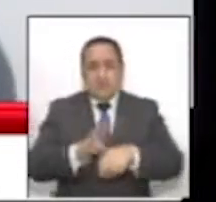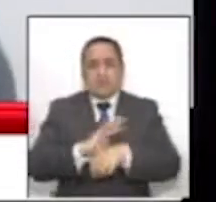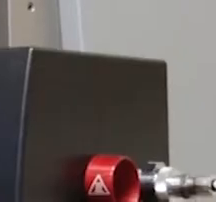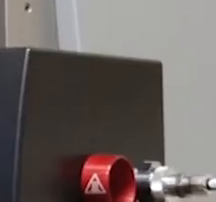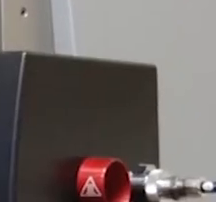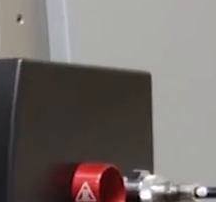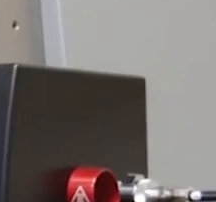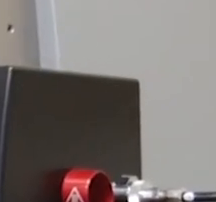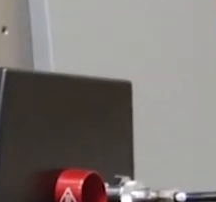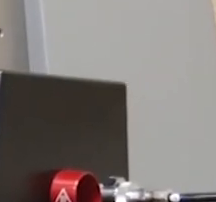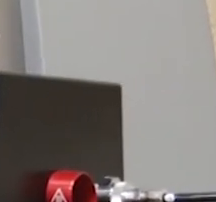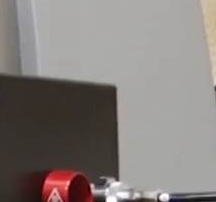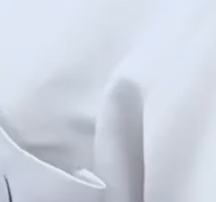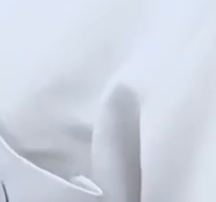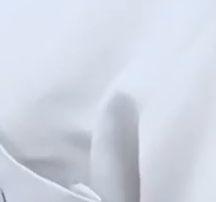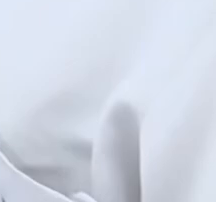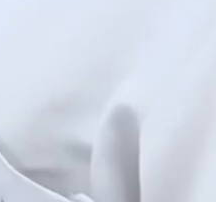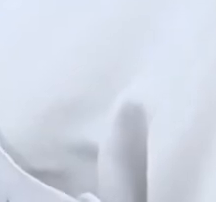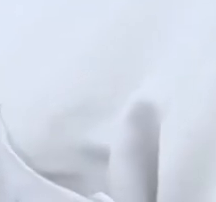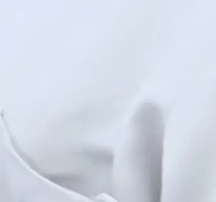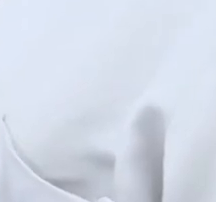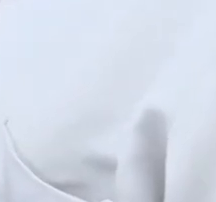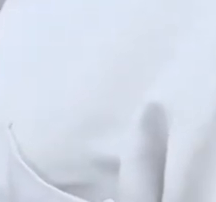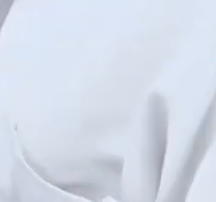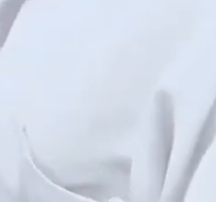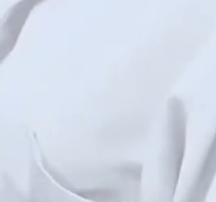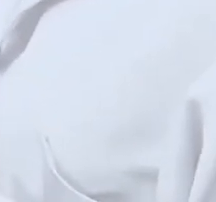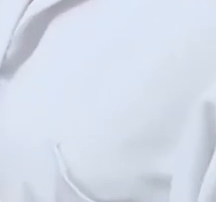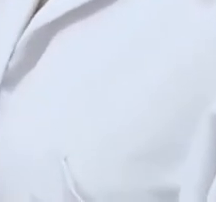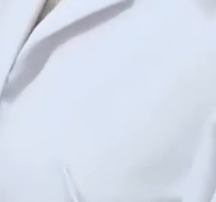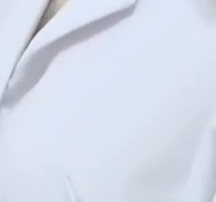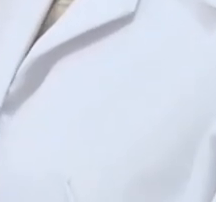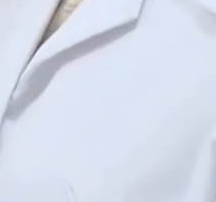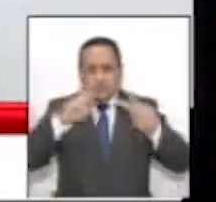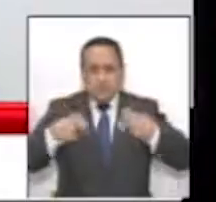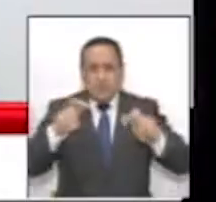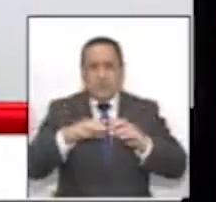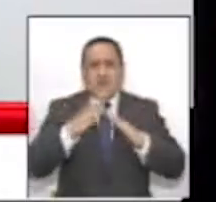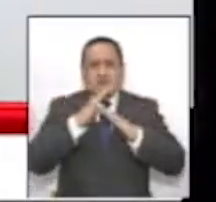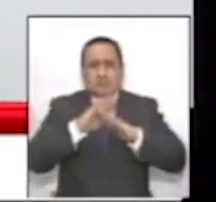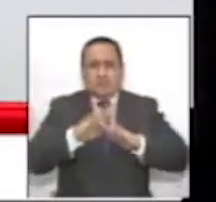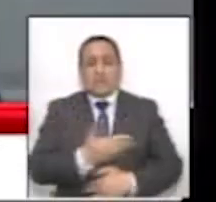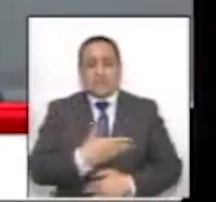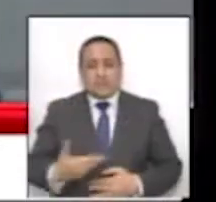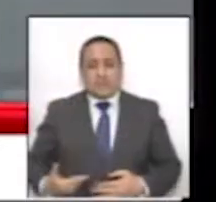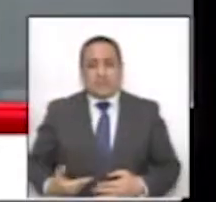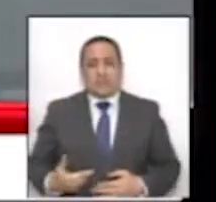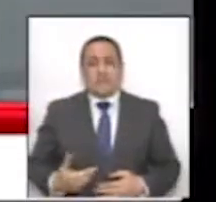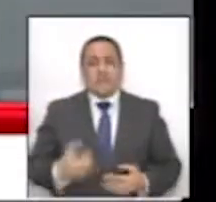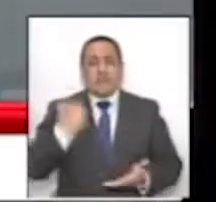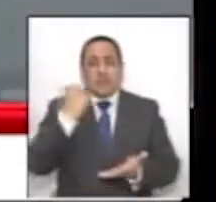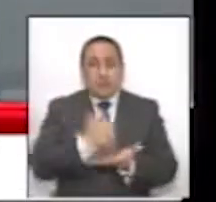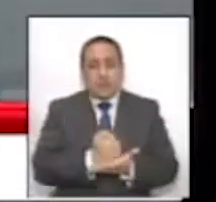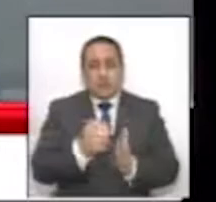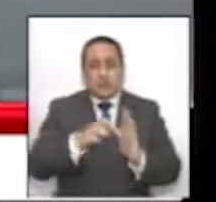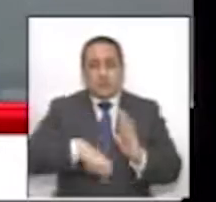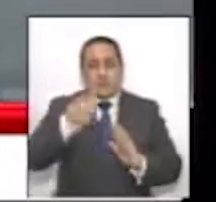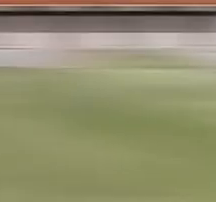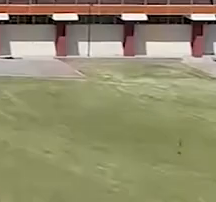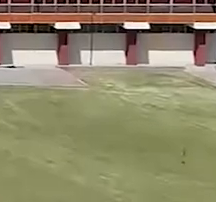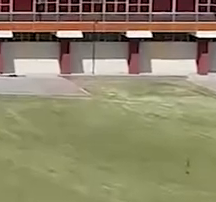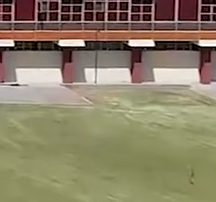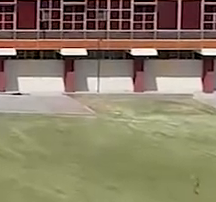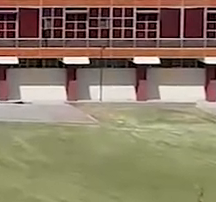su infraestructura, como sus laboratorios e investigadores, para poder mitigar los efectos del COVID. De aprobarse el presente proyecto